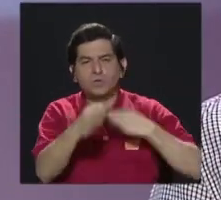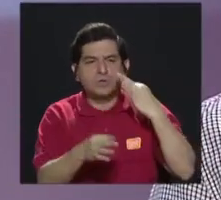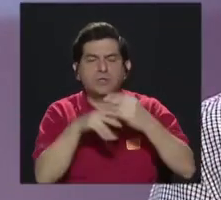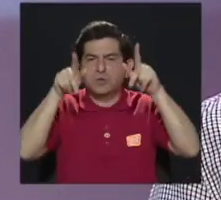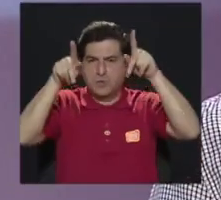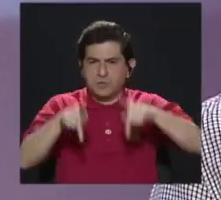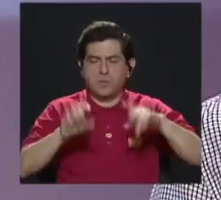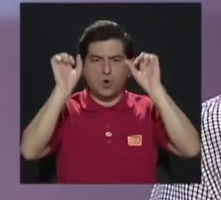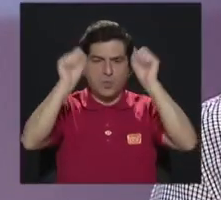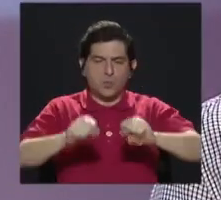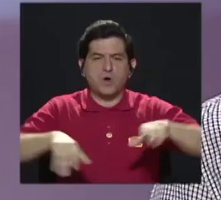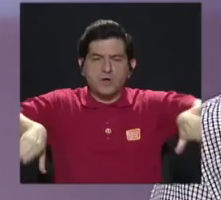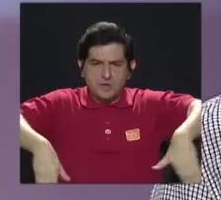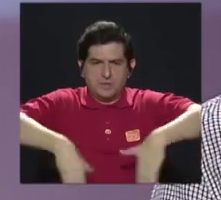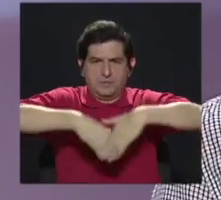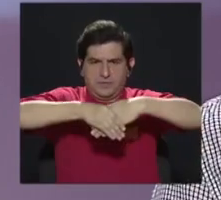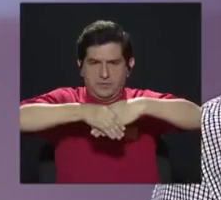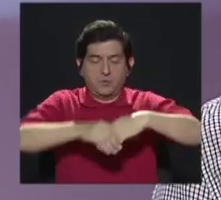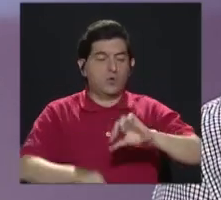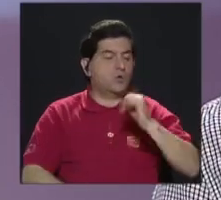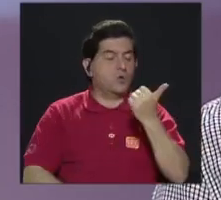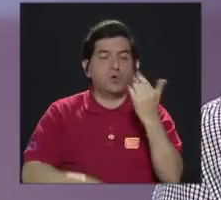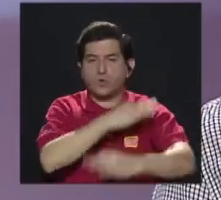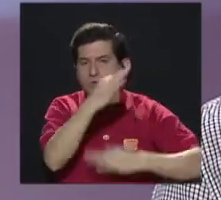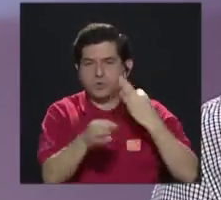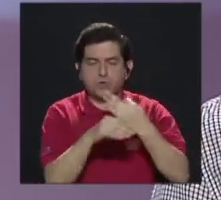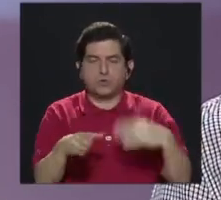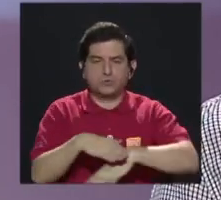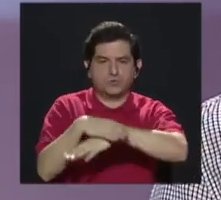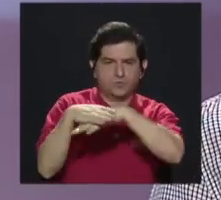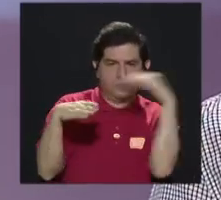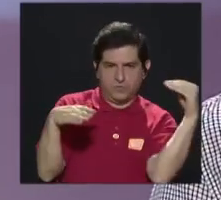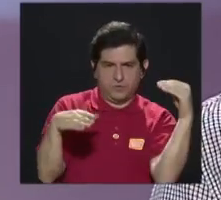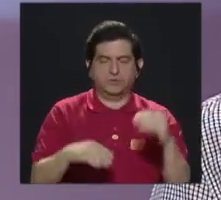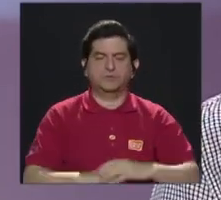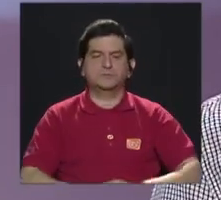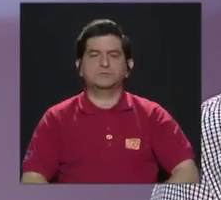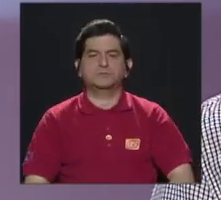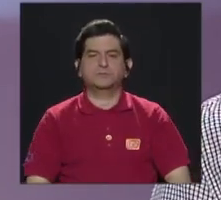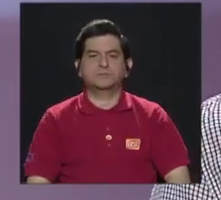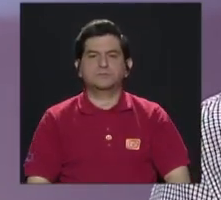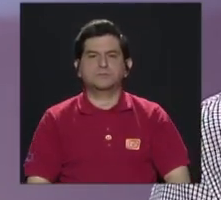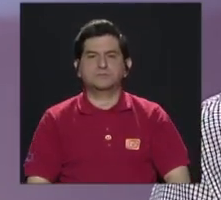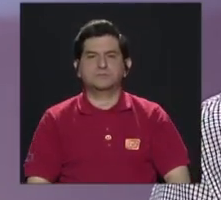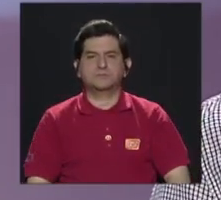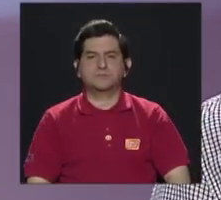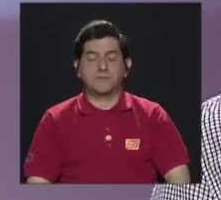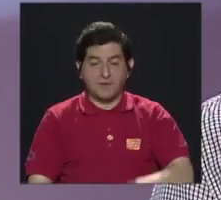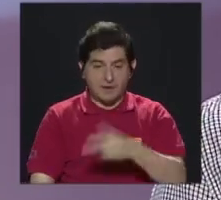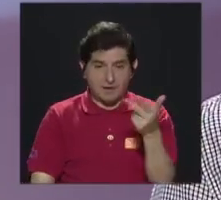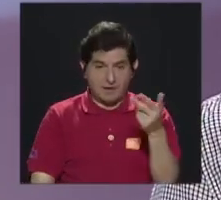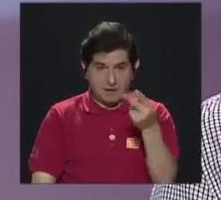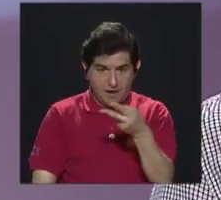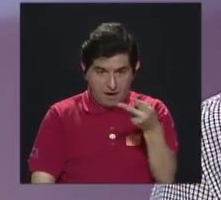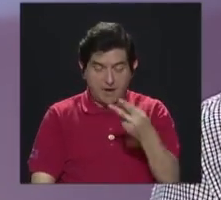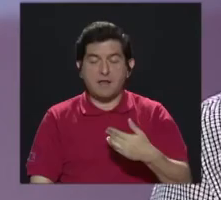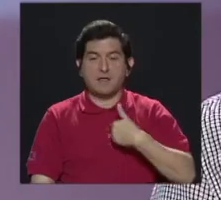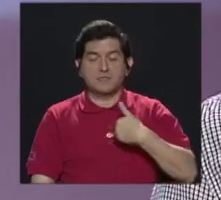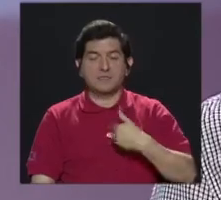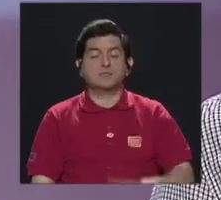persona que puede encontrar matrimonio y los demás quedan excluidos, quedamos excluidos. Entonces, ellas tienen la